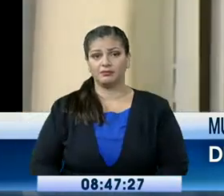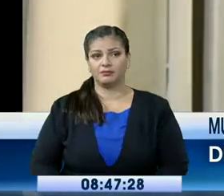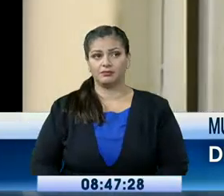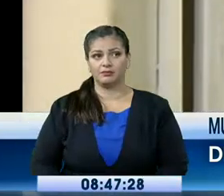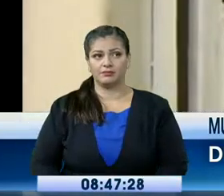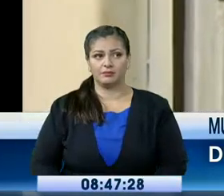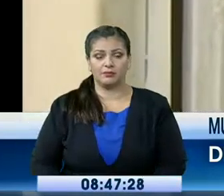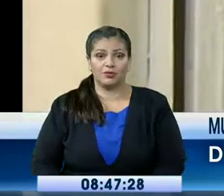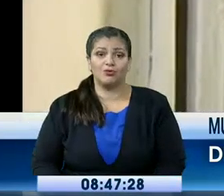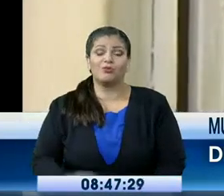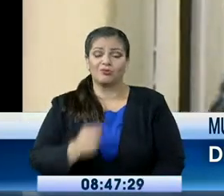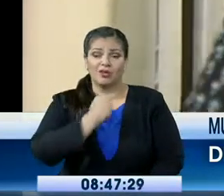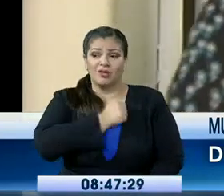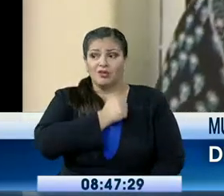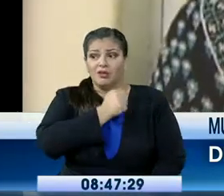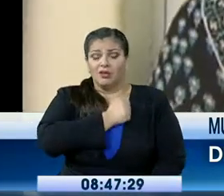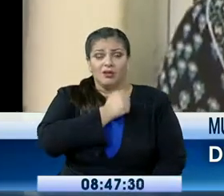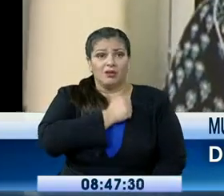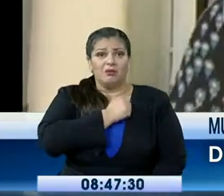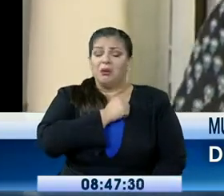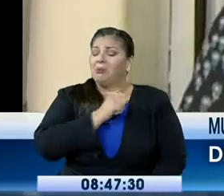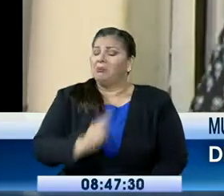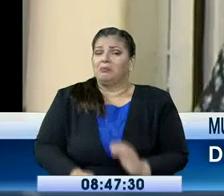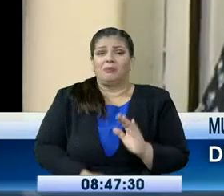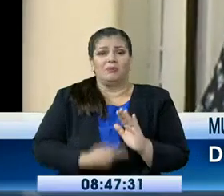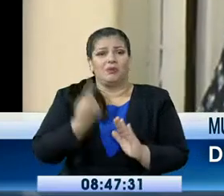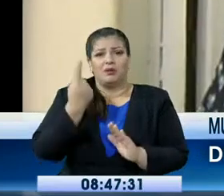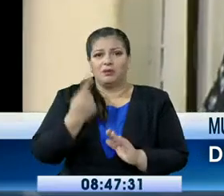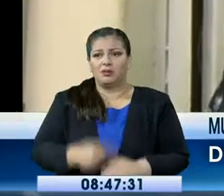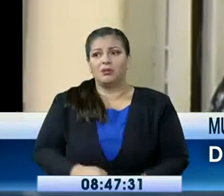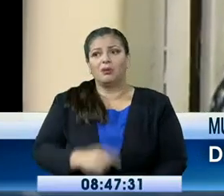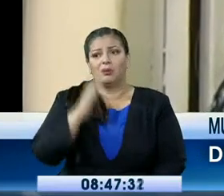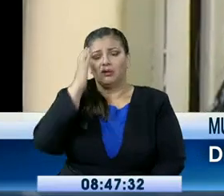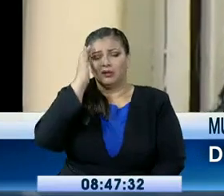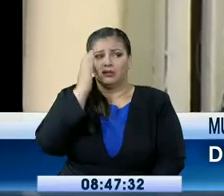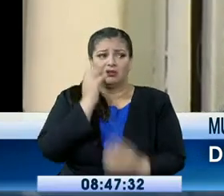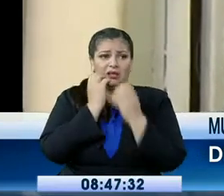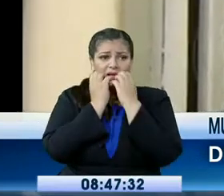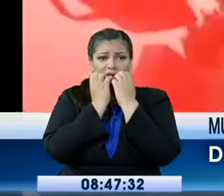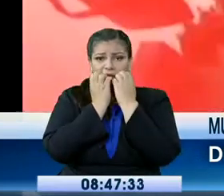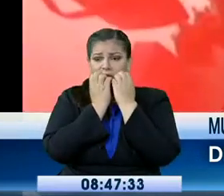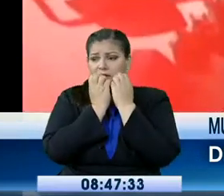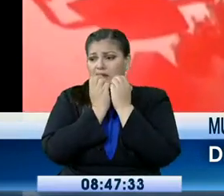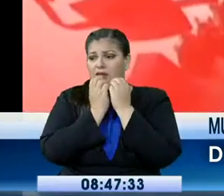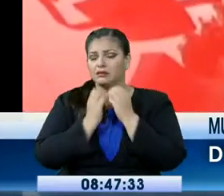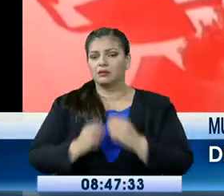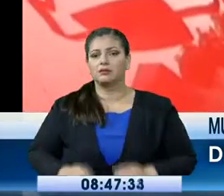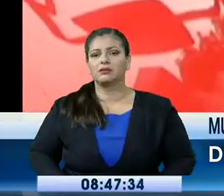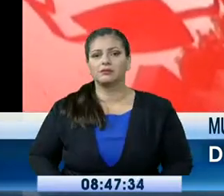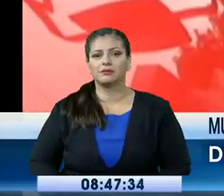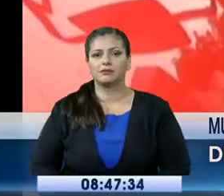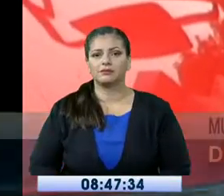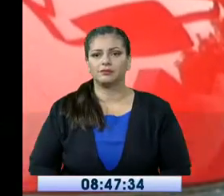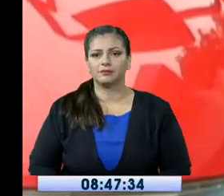uno pues está asustado porque nunca pasa eso. Pongo nervioso, criaturas bastante. Informó Jorge Escobar.